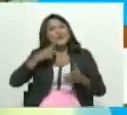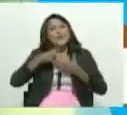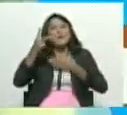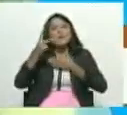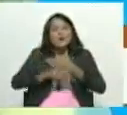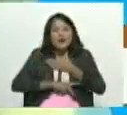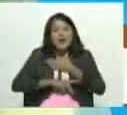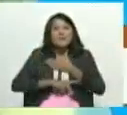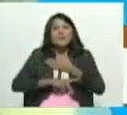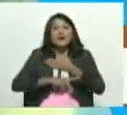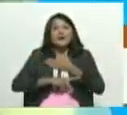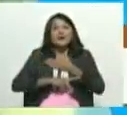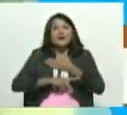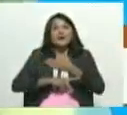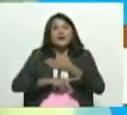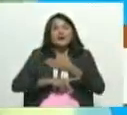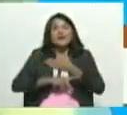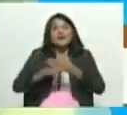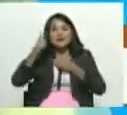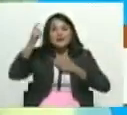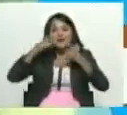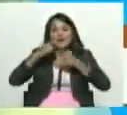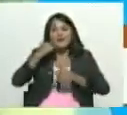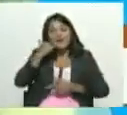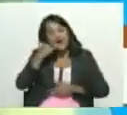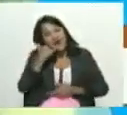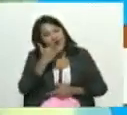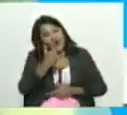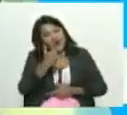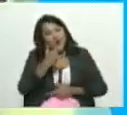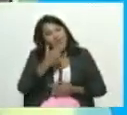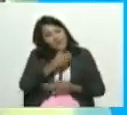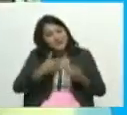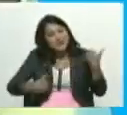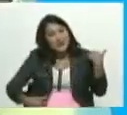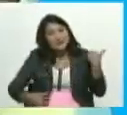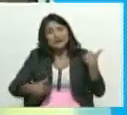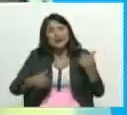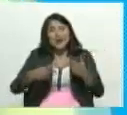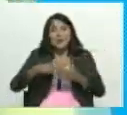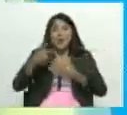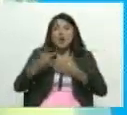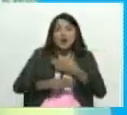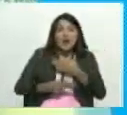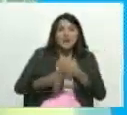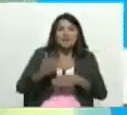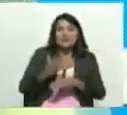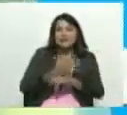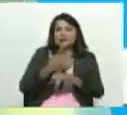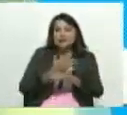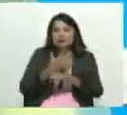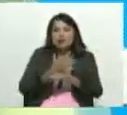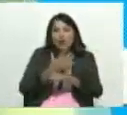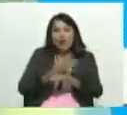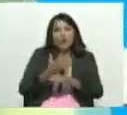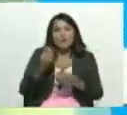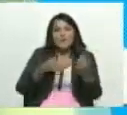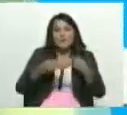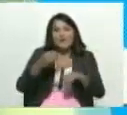si vamos a hablar de comunicación hay que hablar de ese programa tan extenso el mismo decía tan nutrido